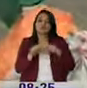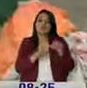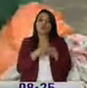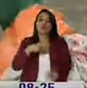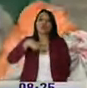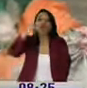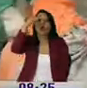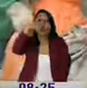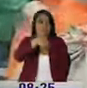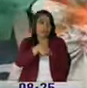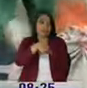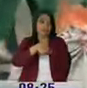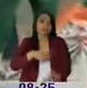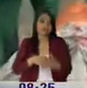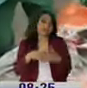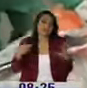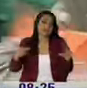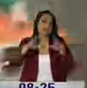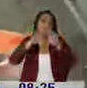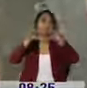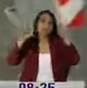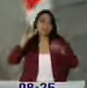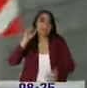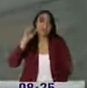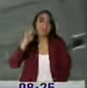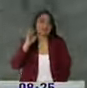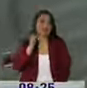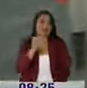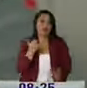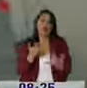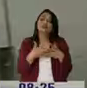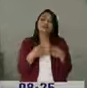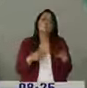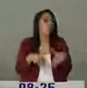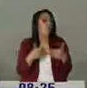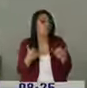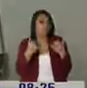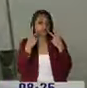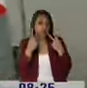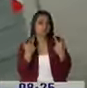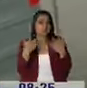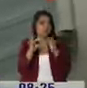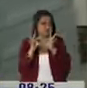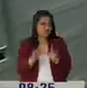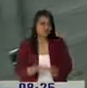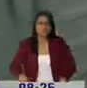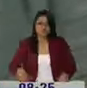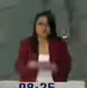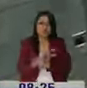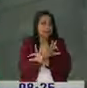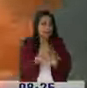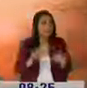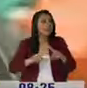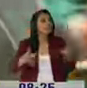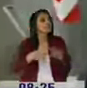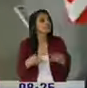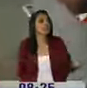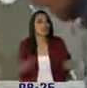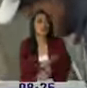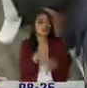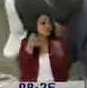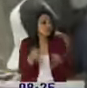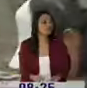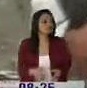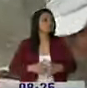días, coméntenos, ¿cuál va a ser la solución que se va a dar en este punto? Ahora vemos que están trabajando, pero ¿cuál va a ser la solución definitiva